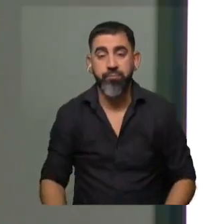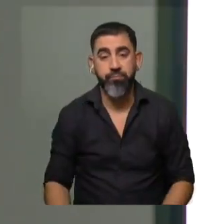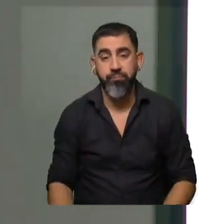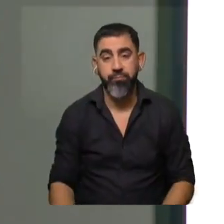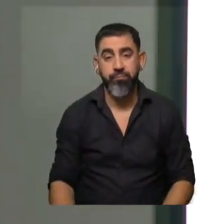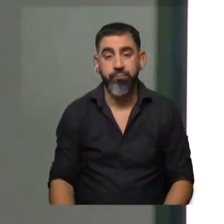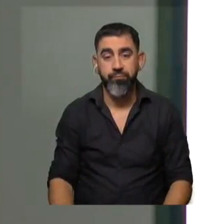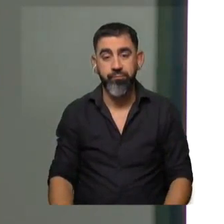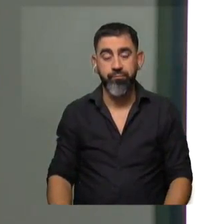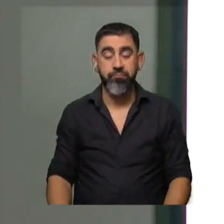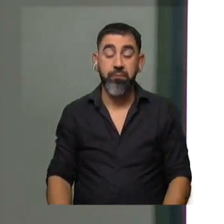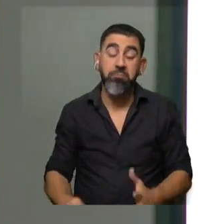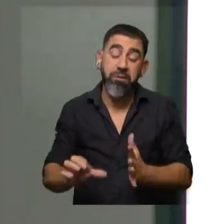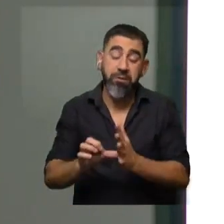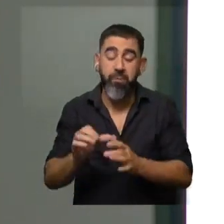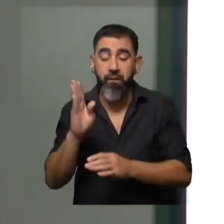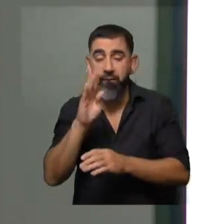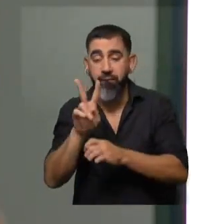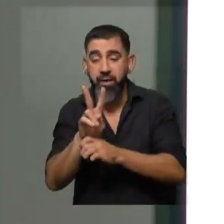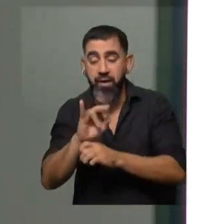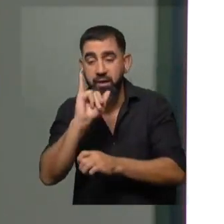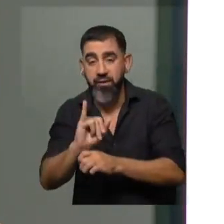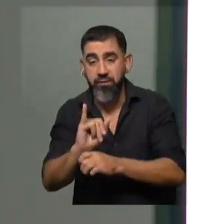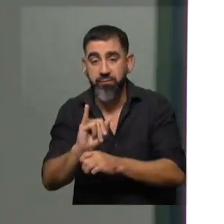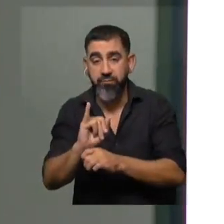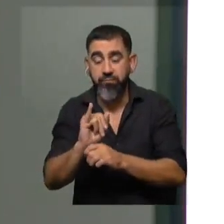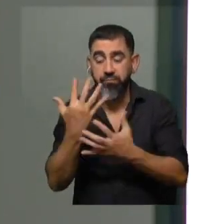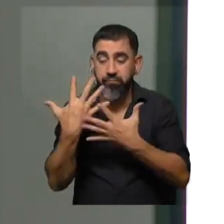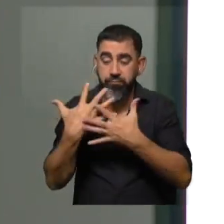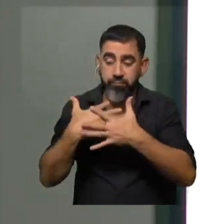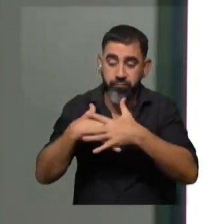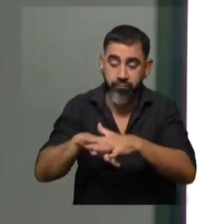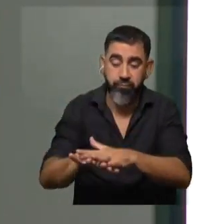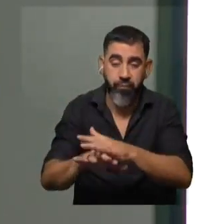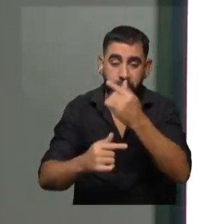ser dicho un sistema de vigilancia en el cual nos integramos distintos